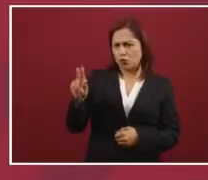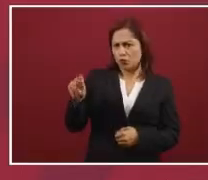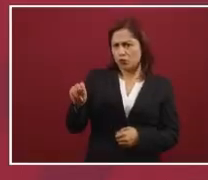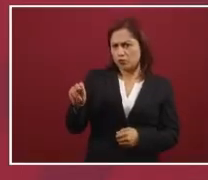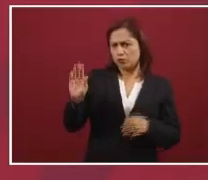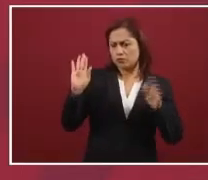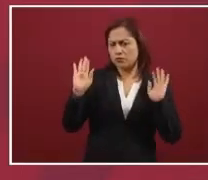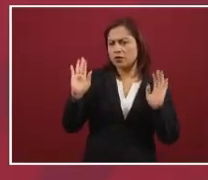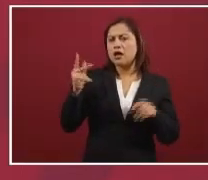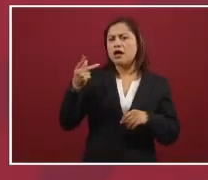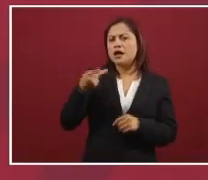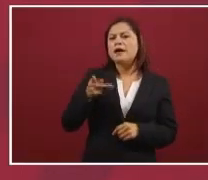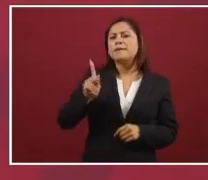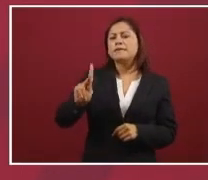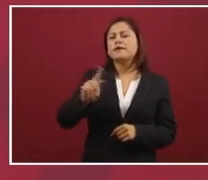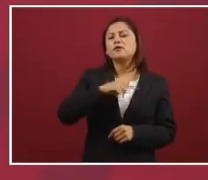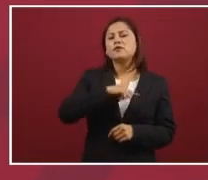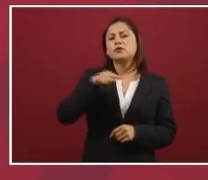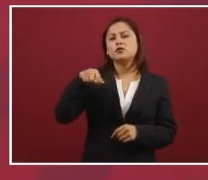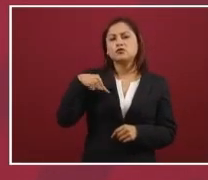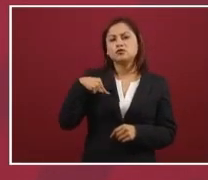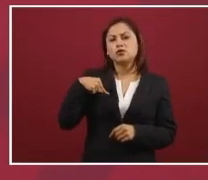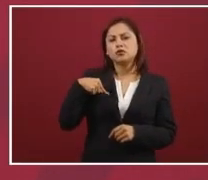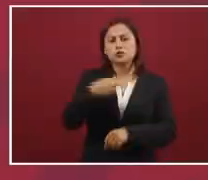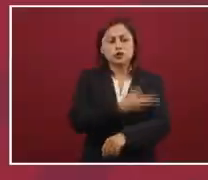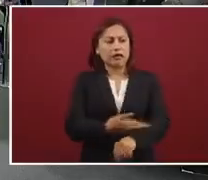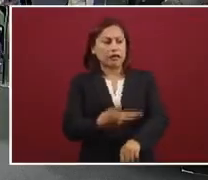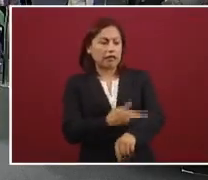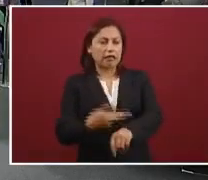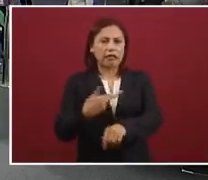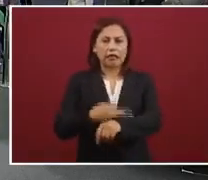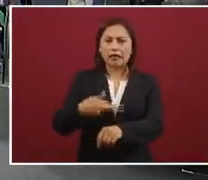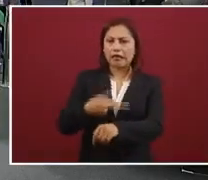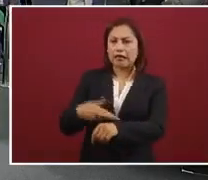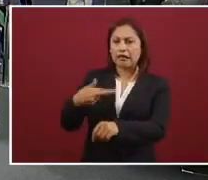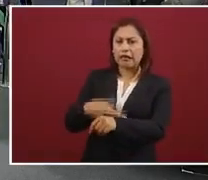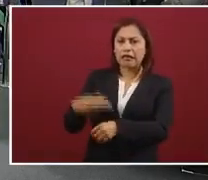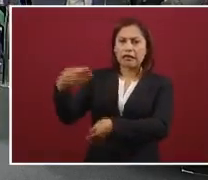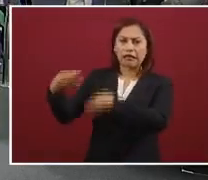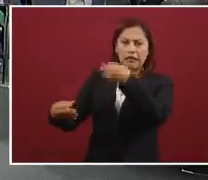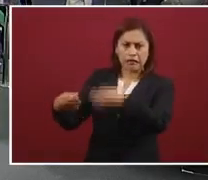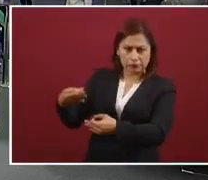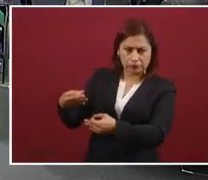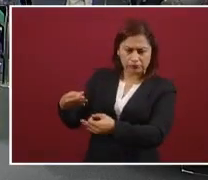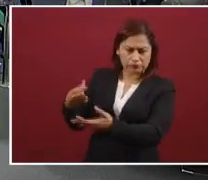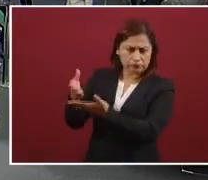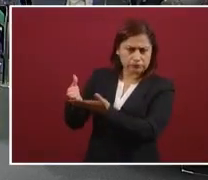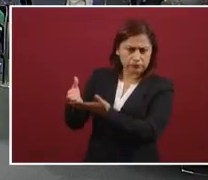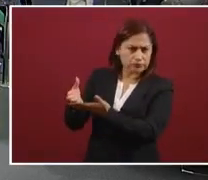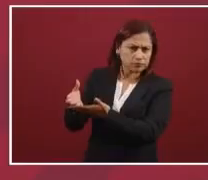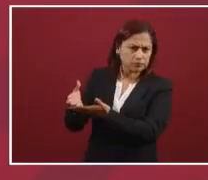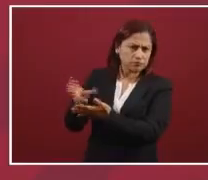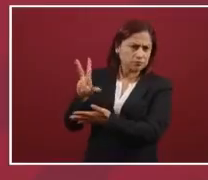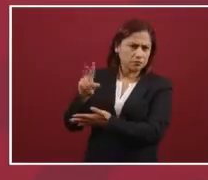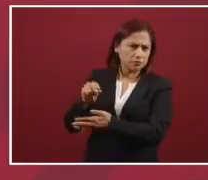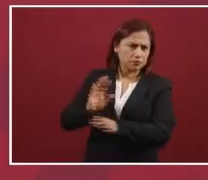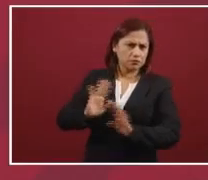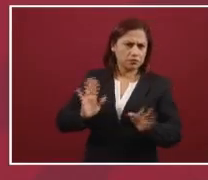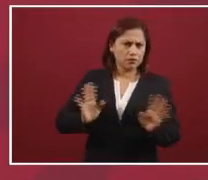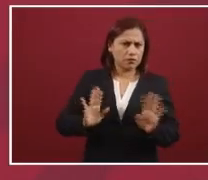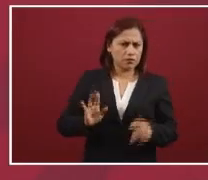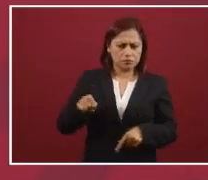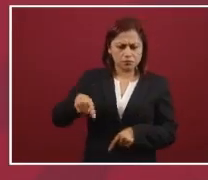vamos nosotros a estar haciendo gestiones ante el Poder Judicial. Ellos